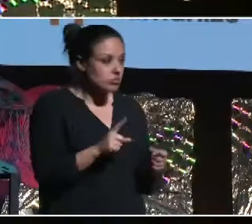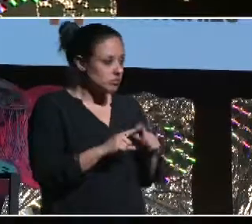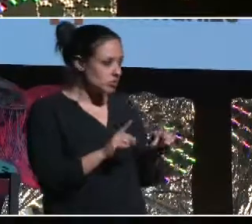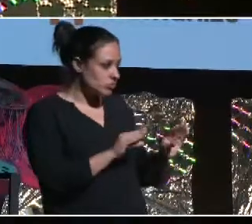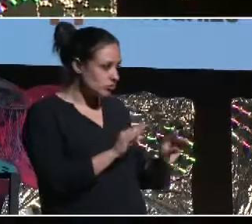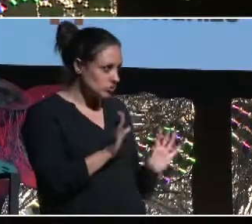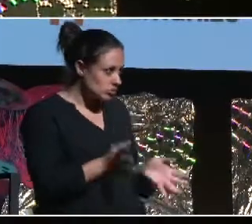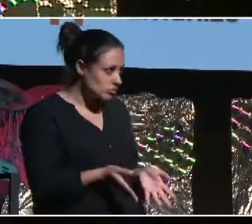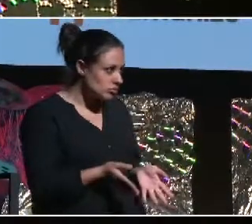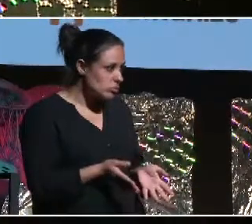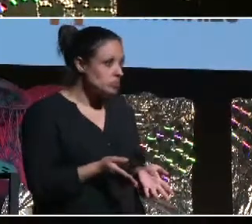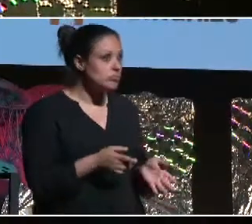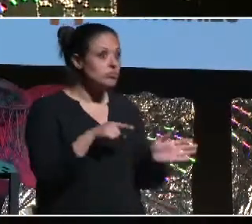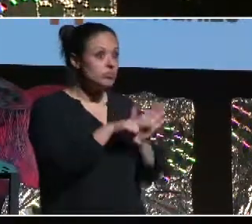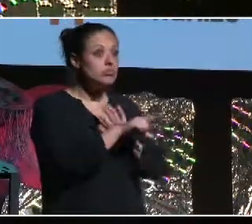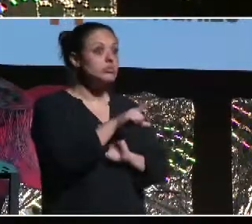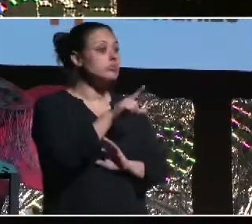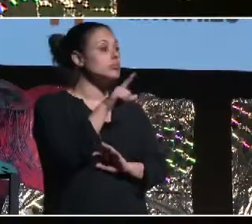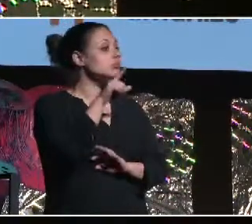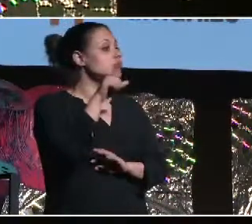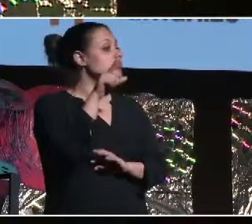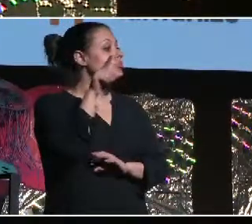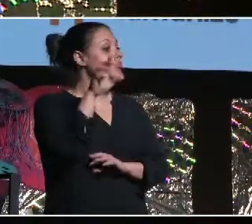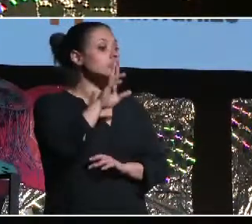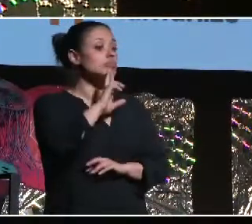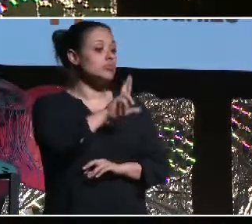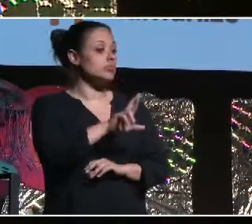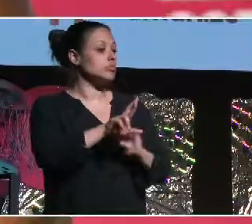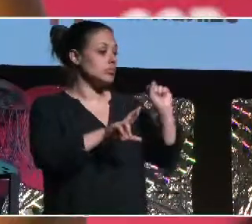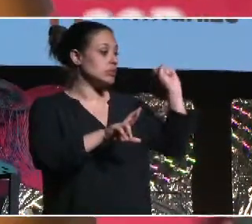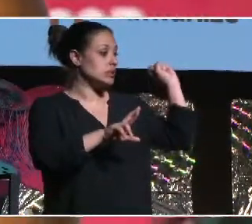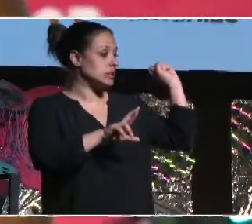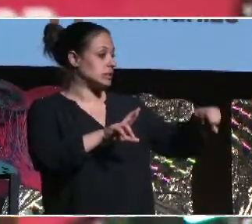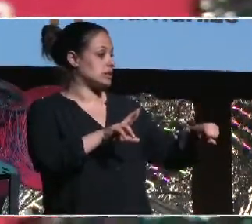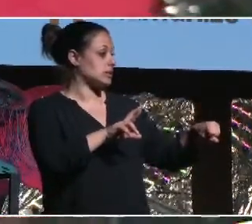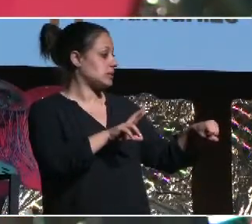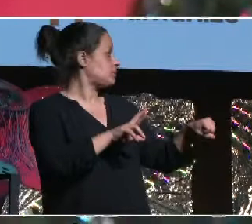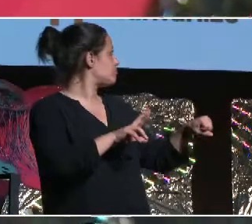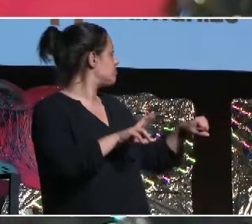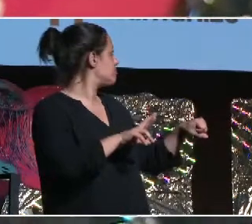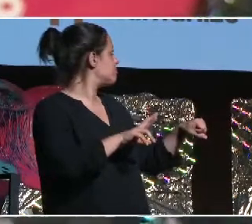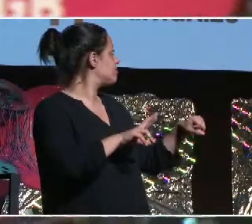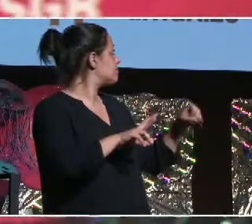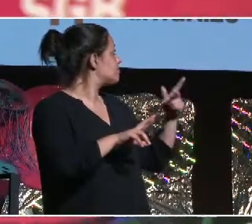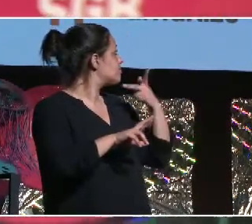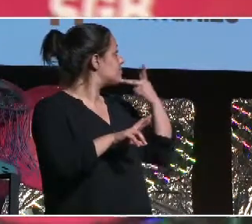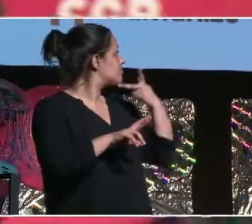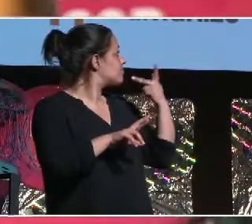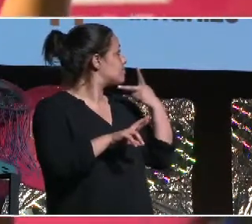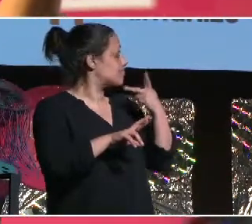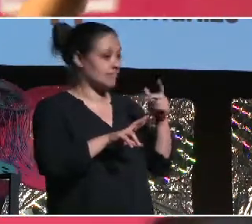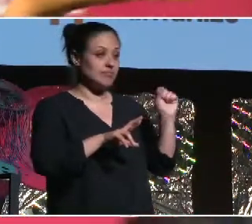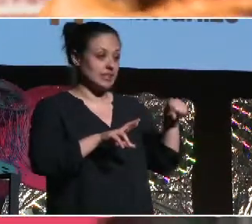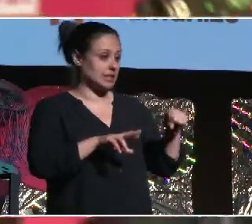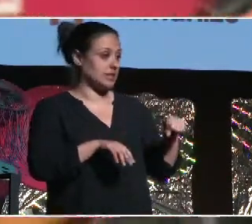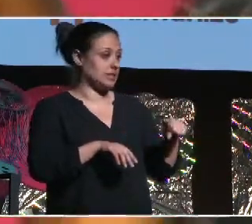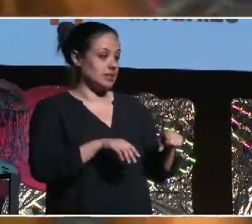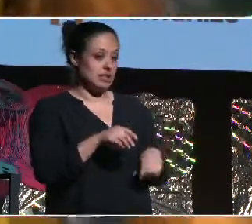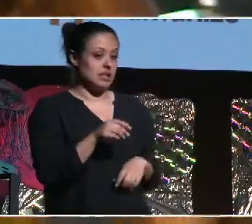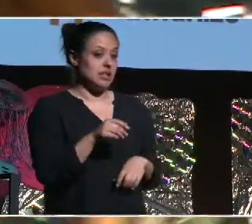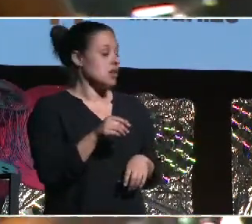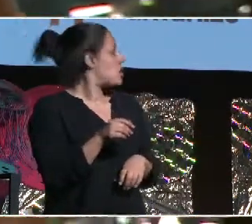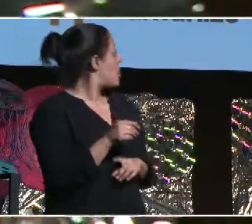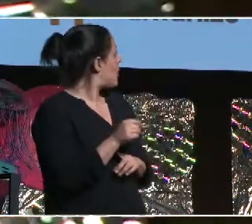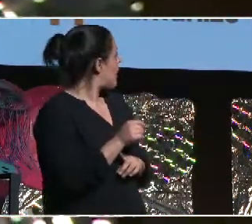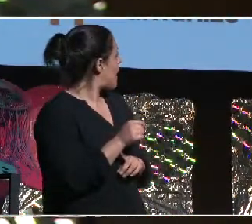Y del total de las mujeres que respondieron, el 79% dijo que sí. Entonces, ese tipo de datos, este es un ejemplo